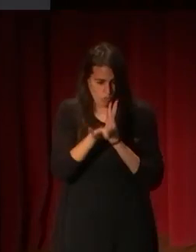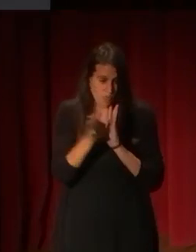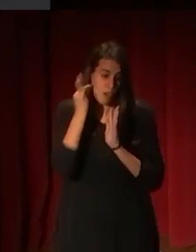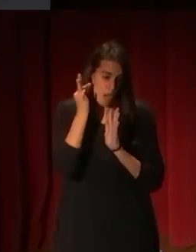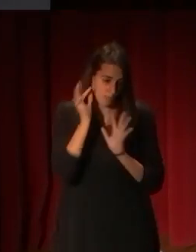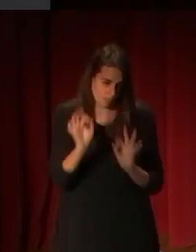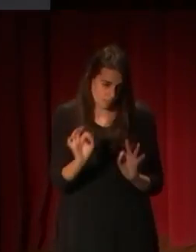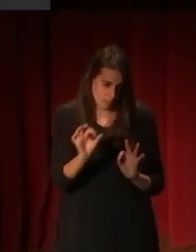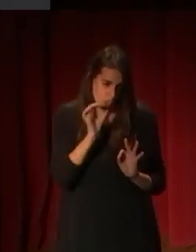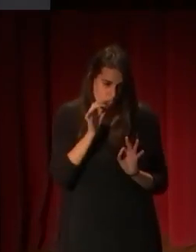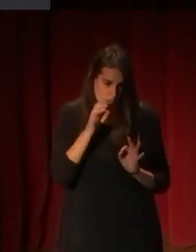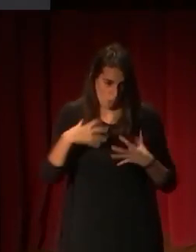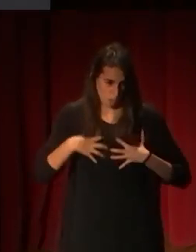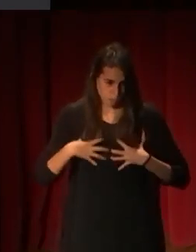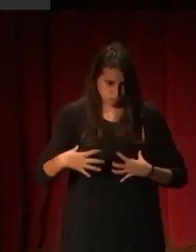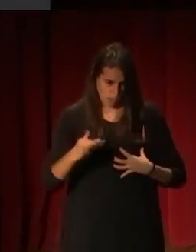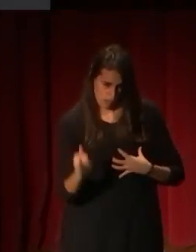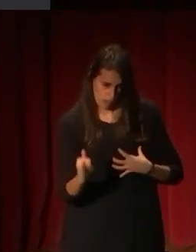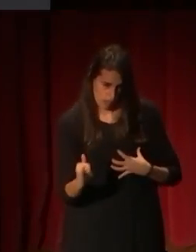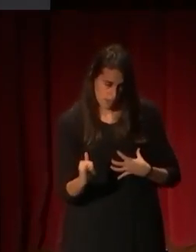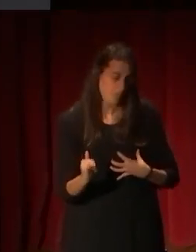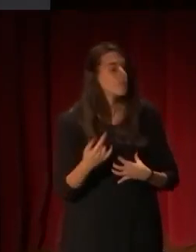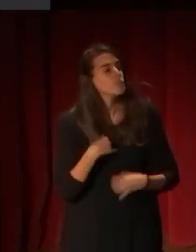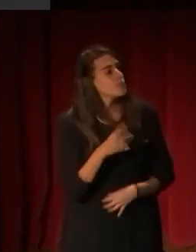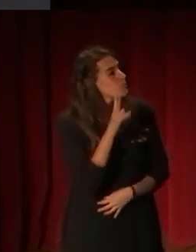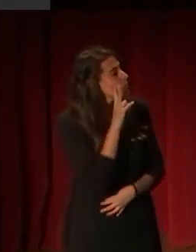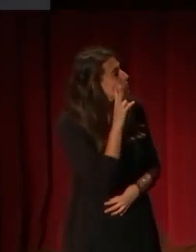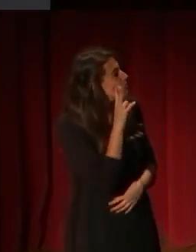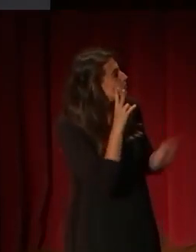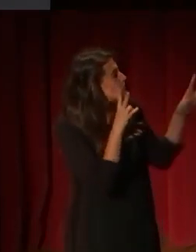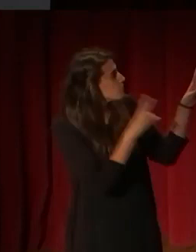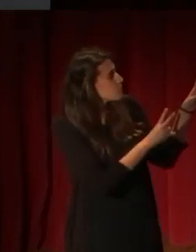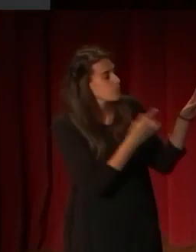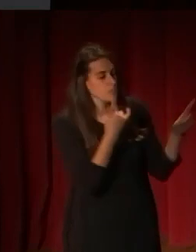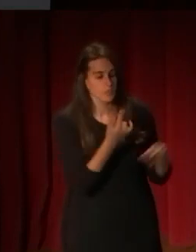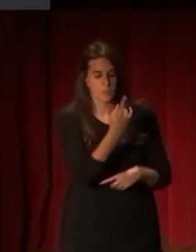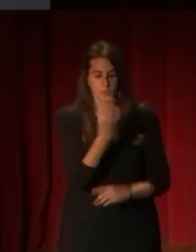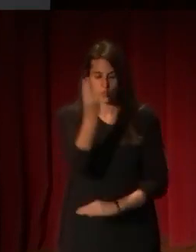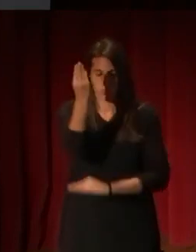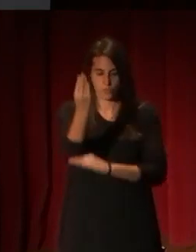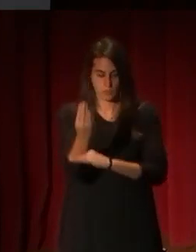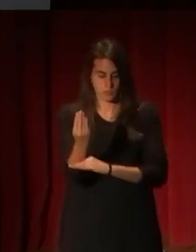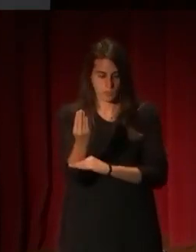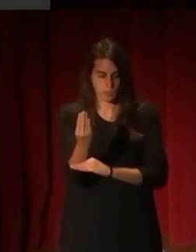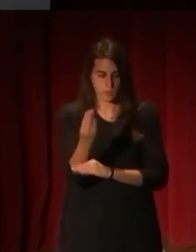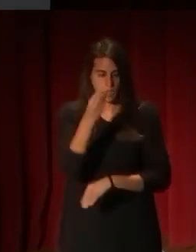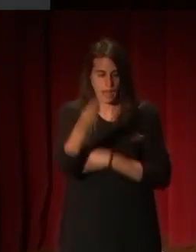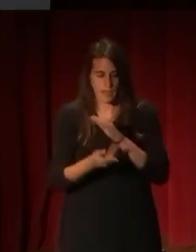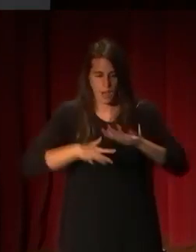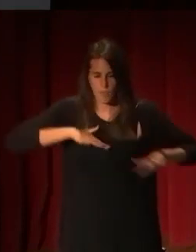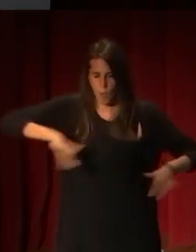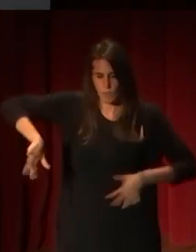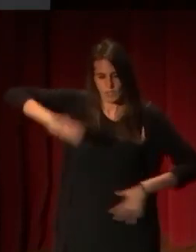dicho porque tiene grandes ubres era una figura articulada que presidía el corpus haciendo grandes movimientos